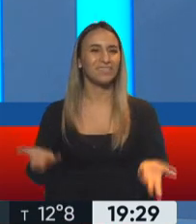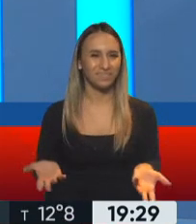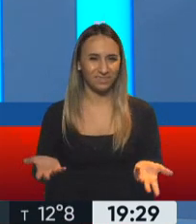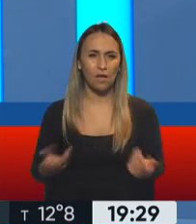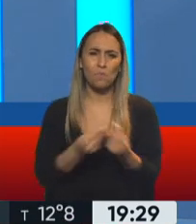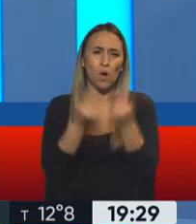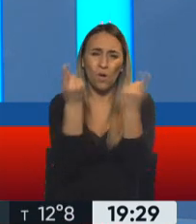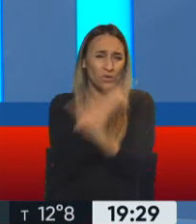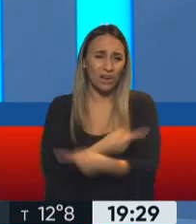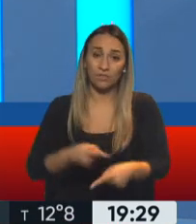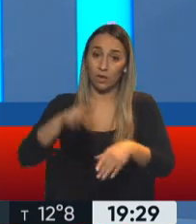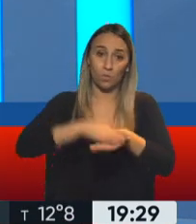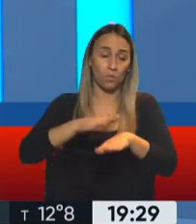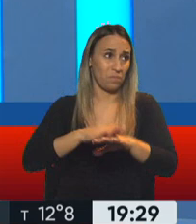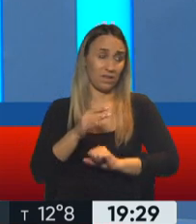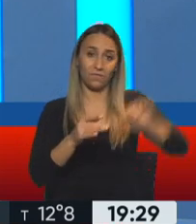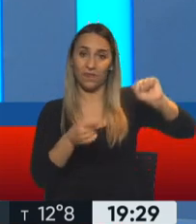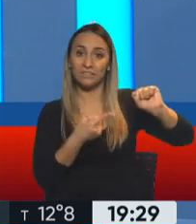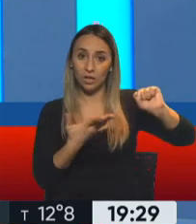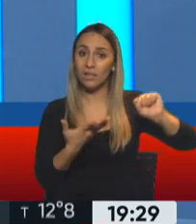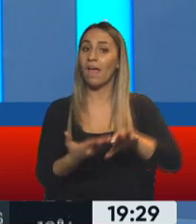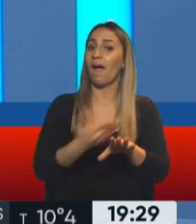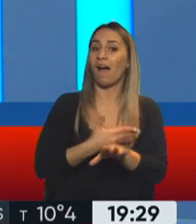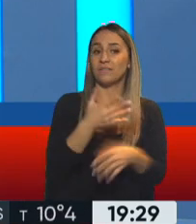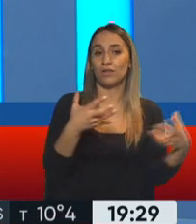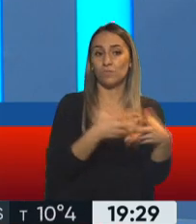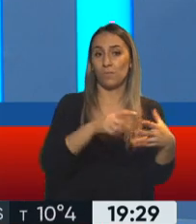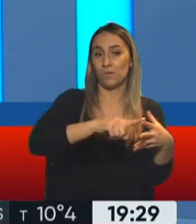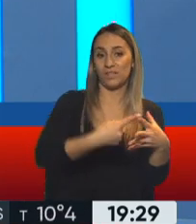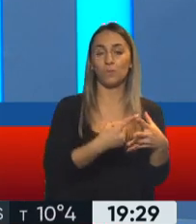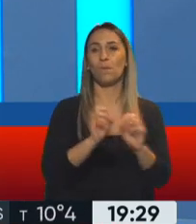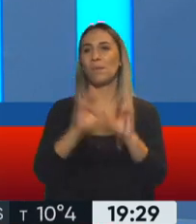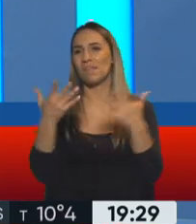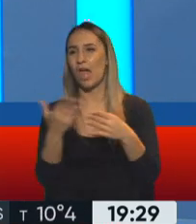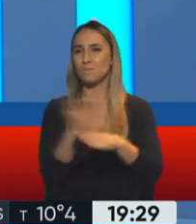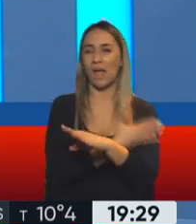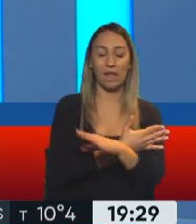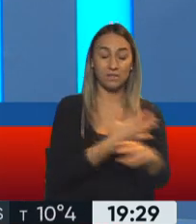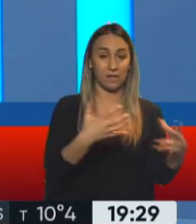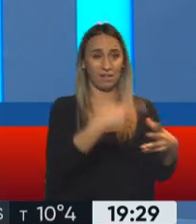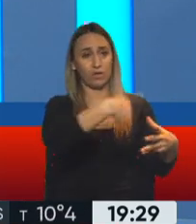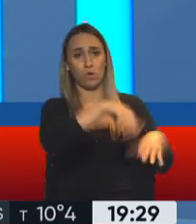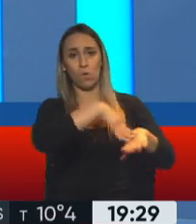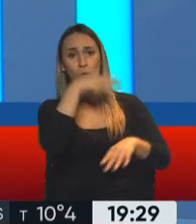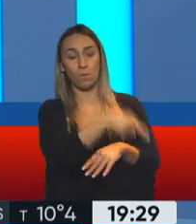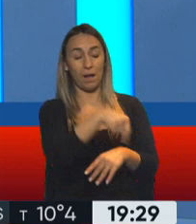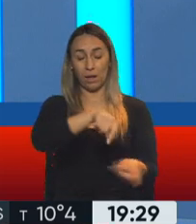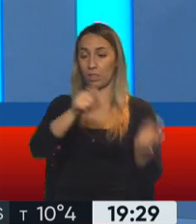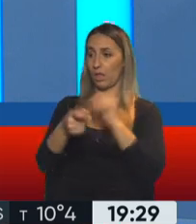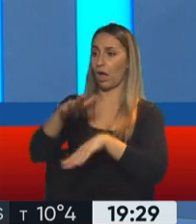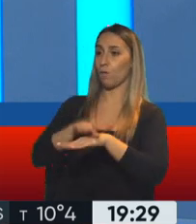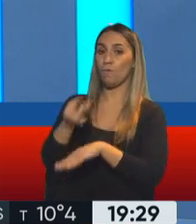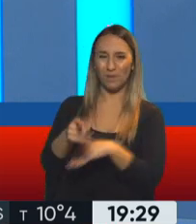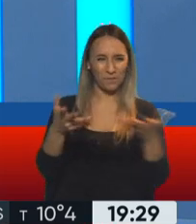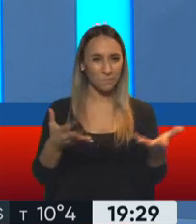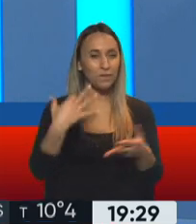la inflación, digamos, que tenía los peores indicadores económicos antes de lo sucedido en la pandemia, digamos. Así que me parece que hay que tener en cuenta eso, hay que